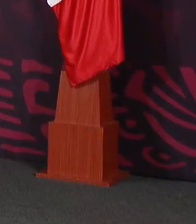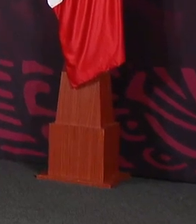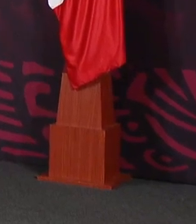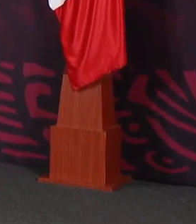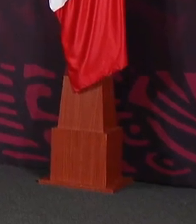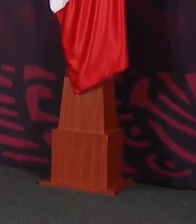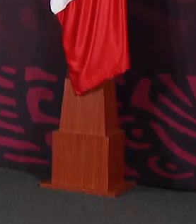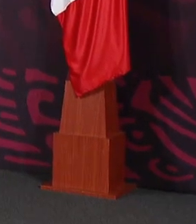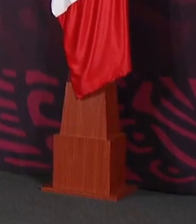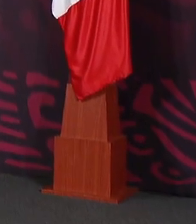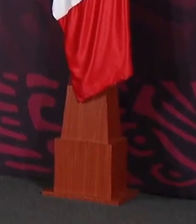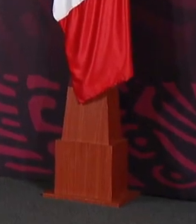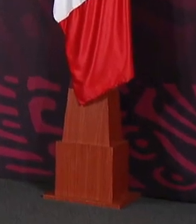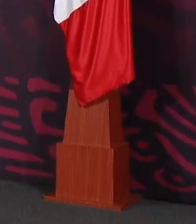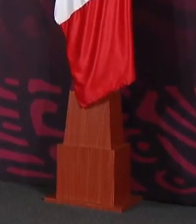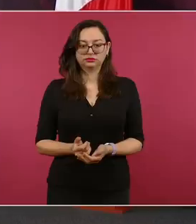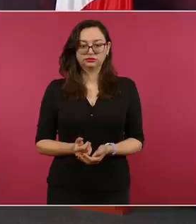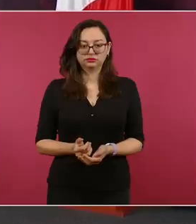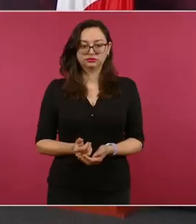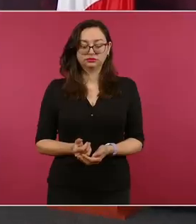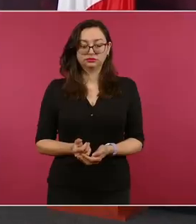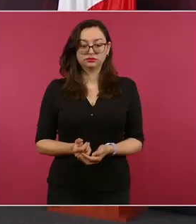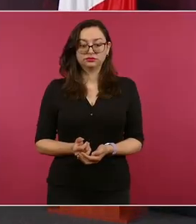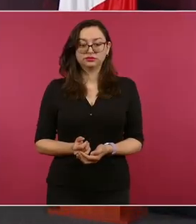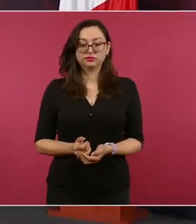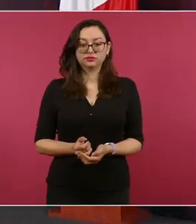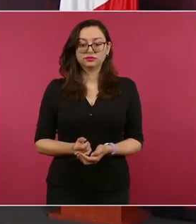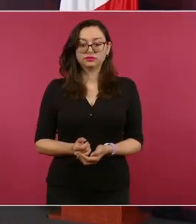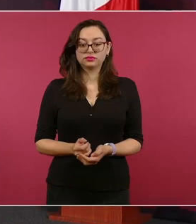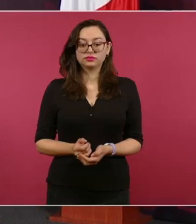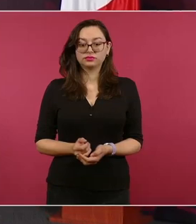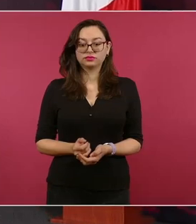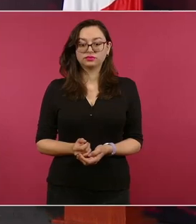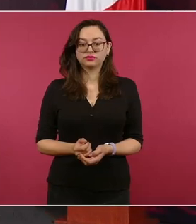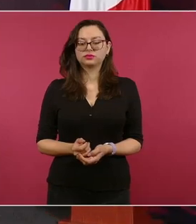de pocos recursos, van